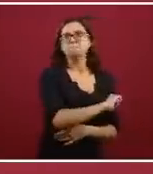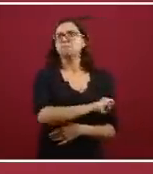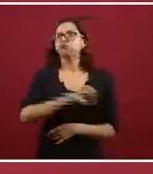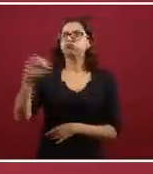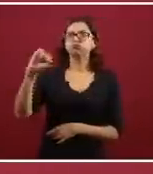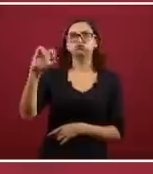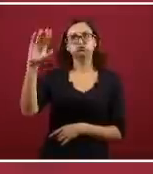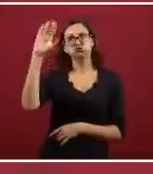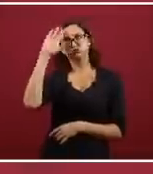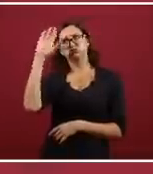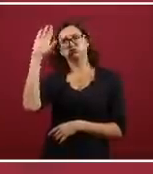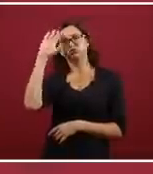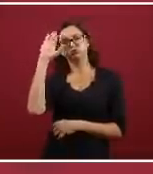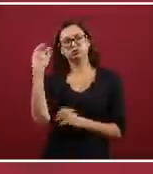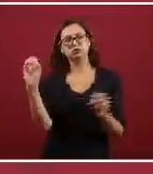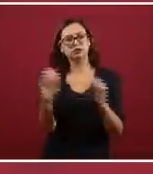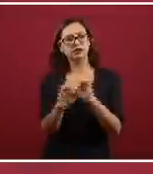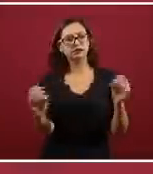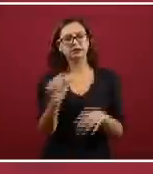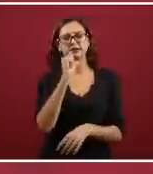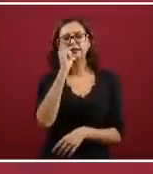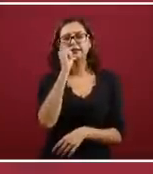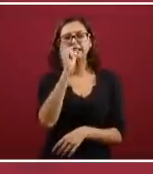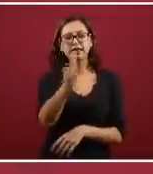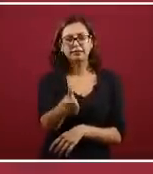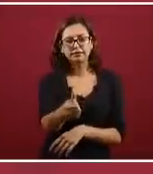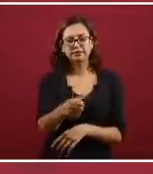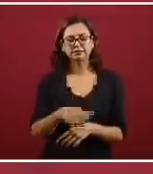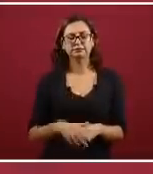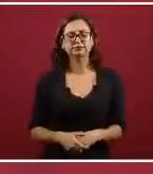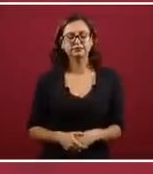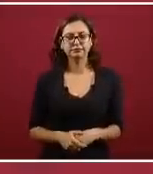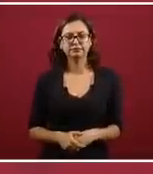precios de los energéticos.